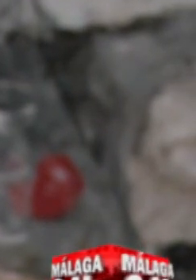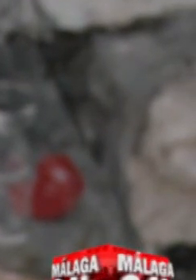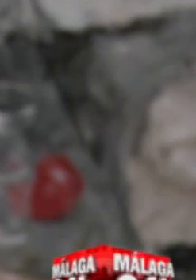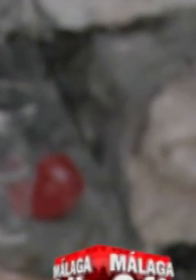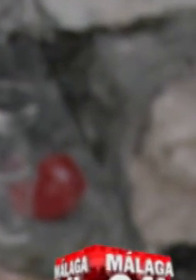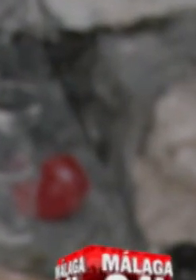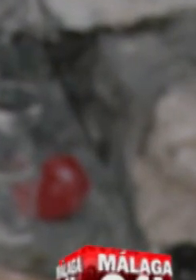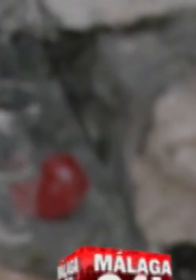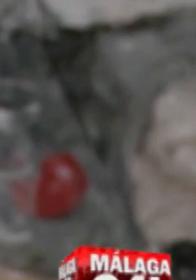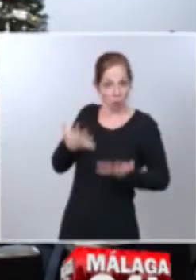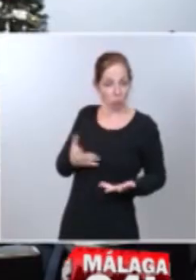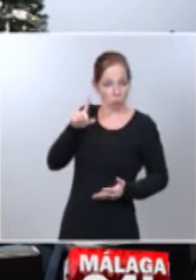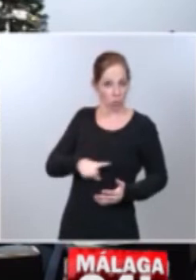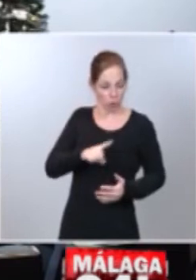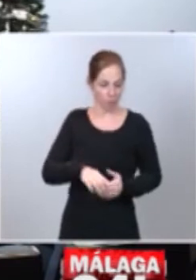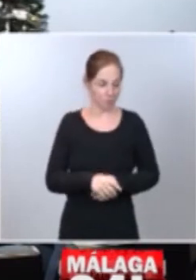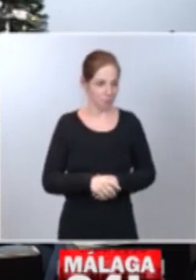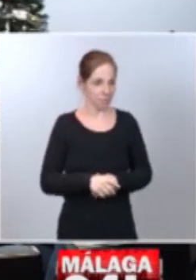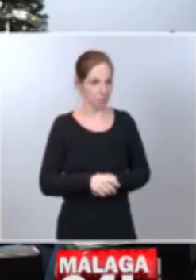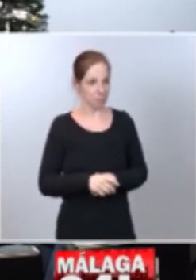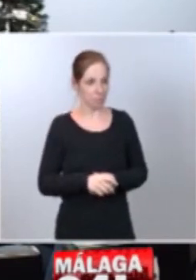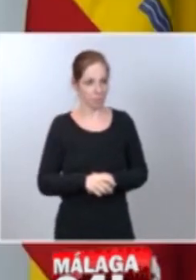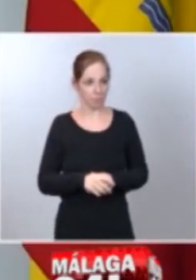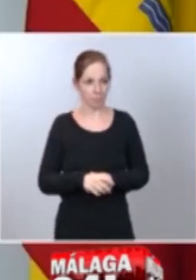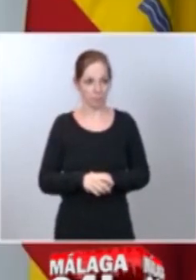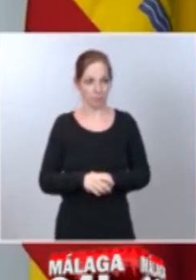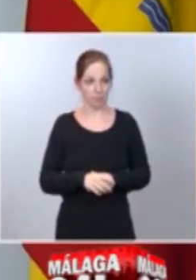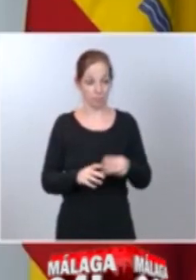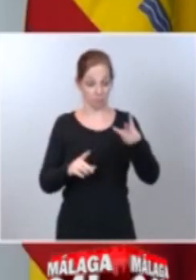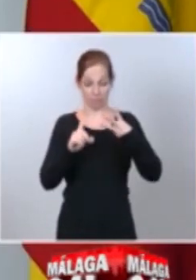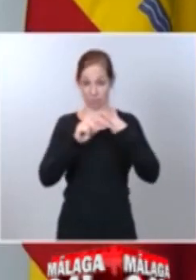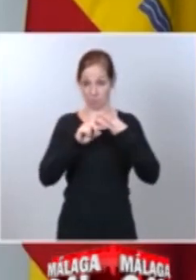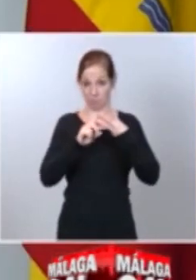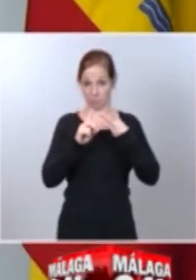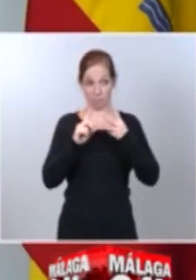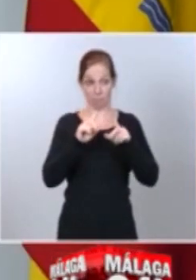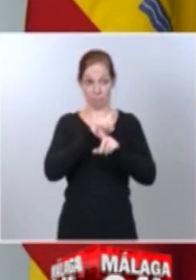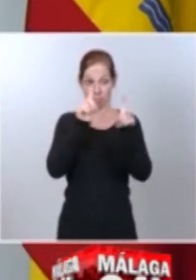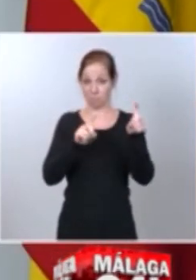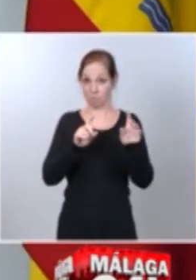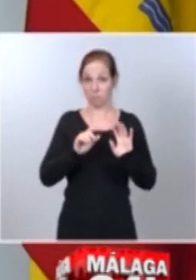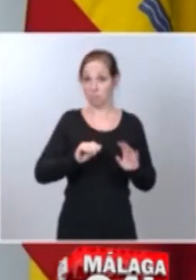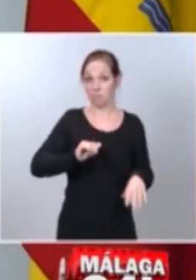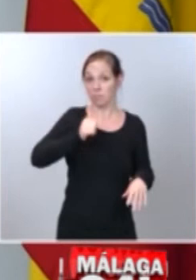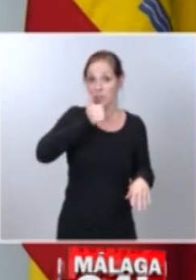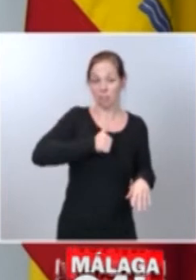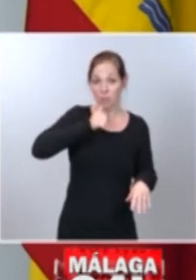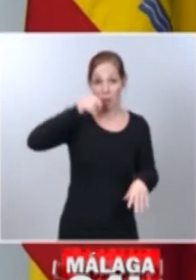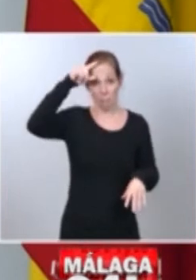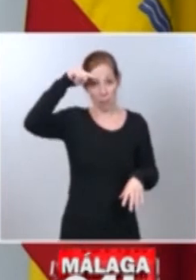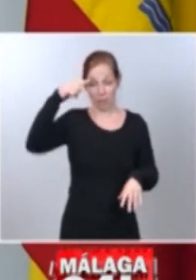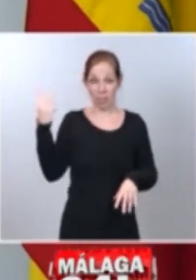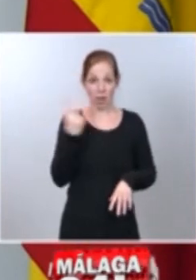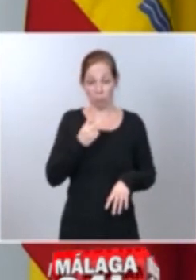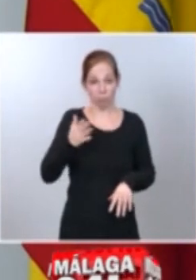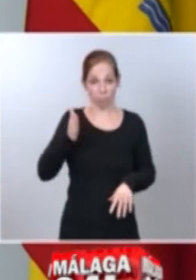quien el pasado fin de semana defendió que Ceuta y Melilla son marroquíes como el Sáhara. Ceuta y Melilla son españolas. No hay